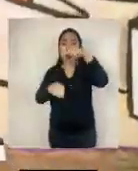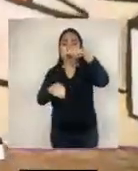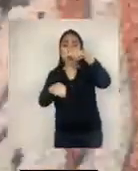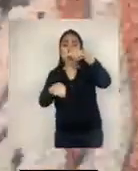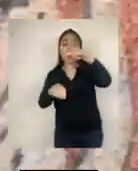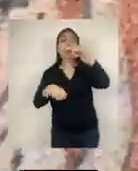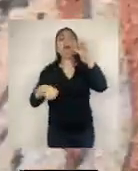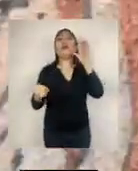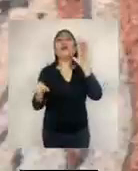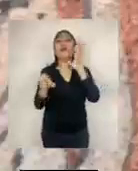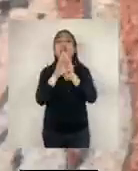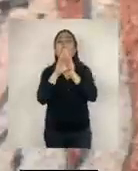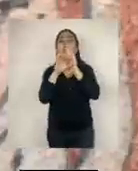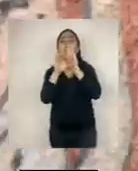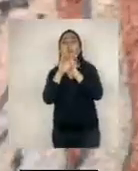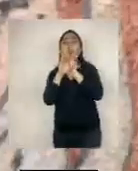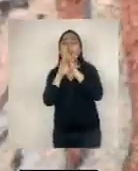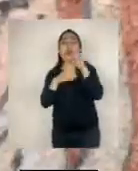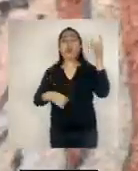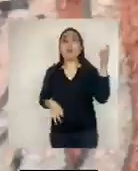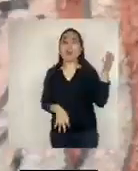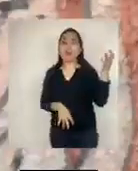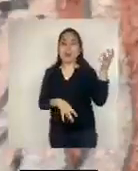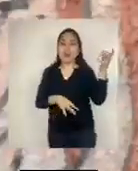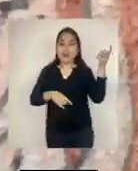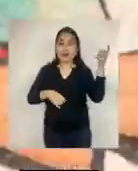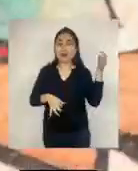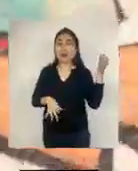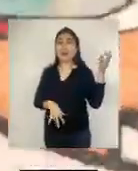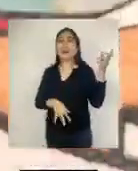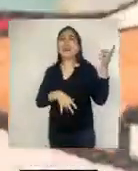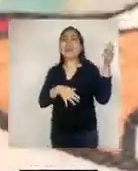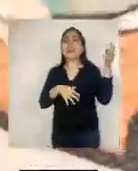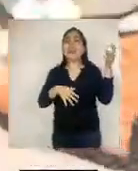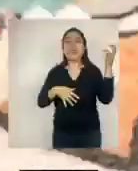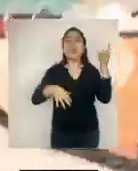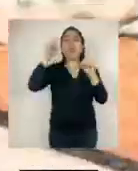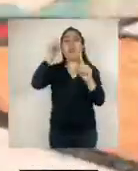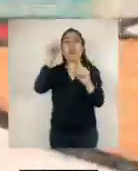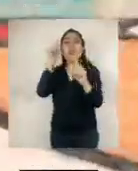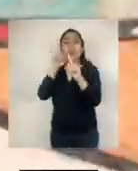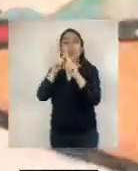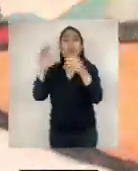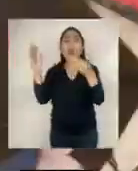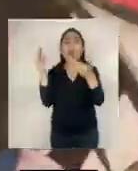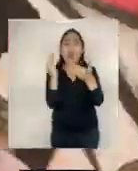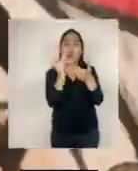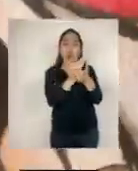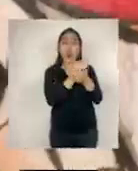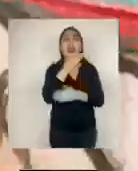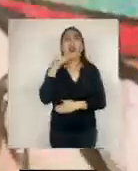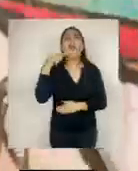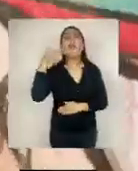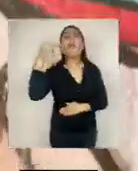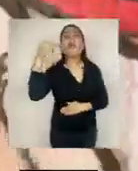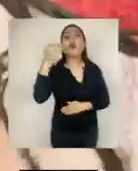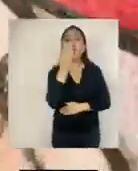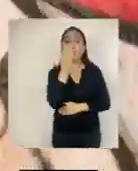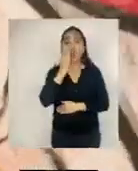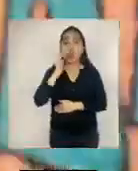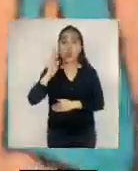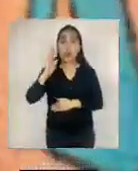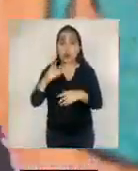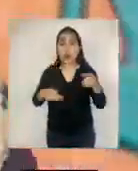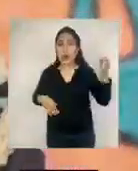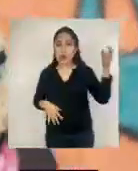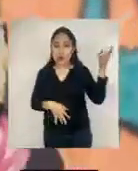nosotros. Ah, porque es muy larga. Claro. Pero sí, por ejemplo, lo que hicimos es que